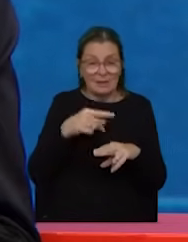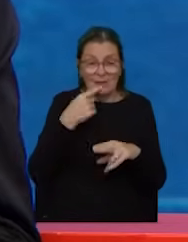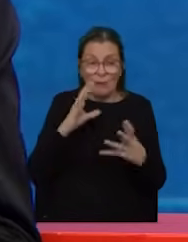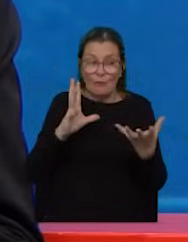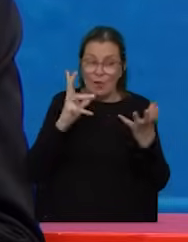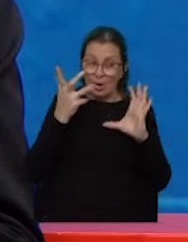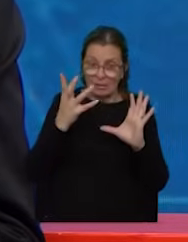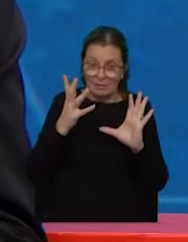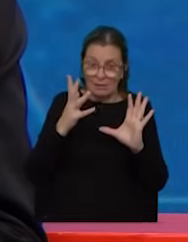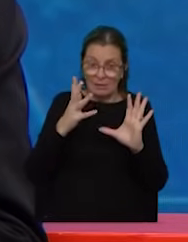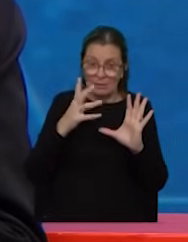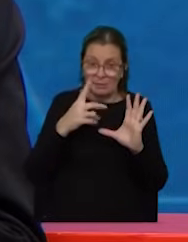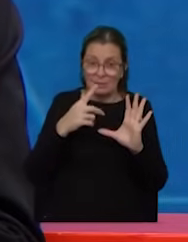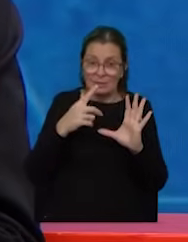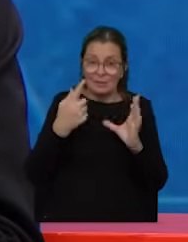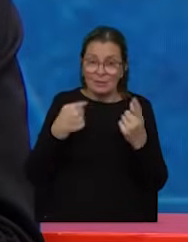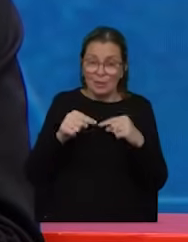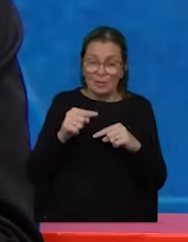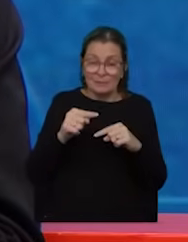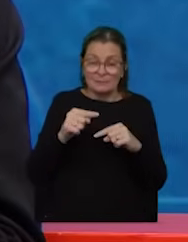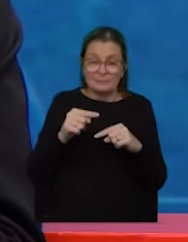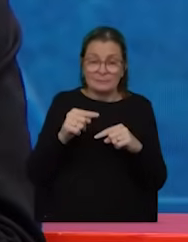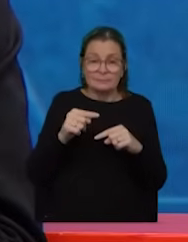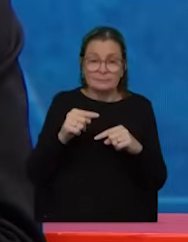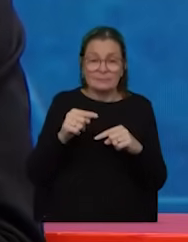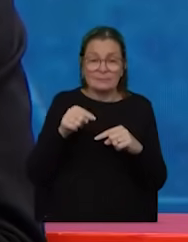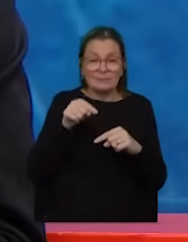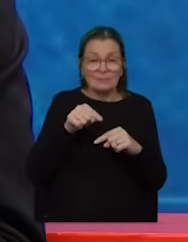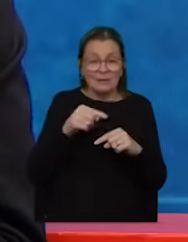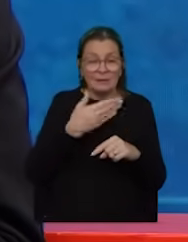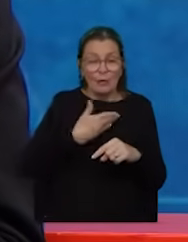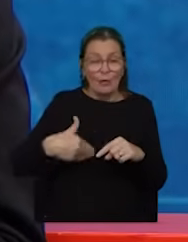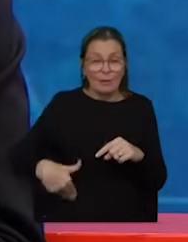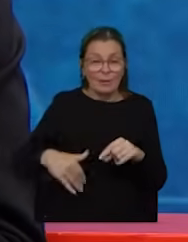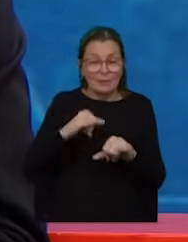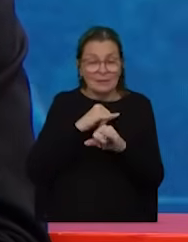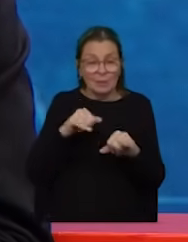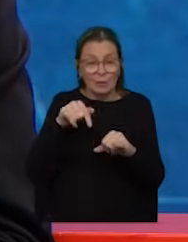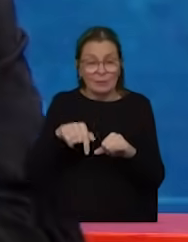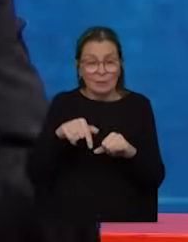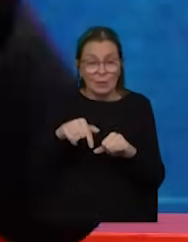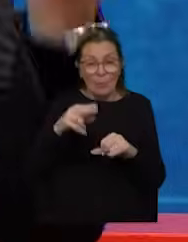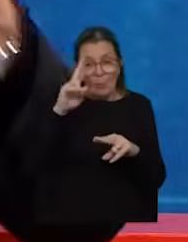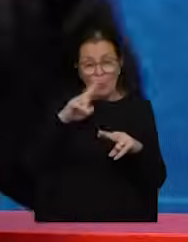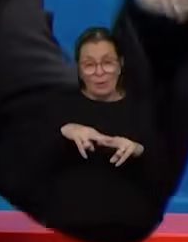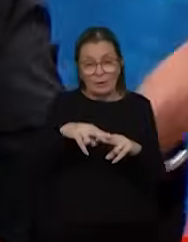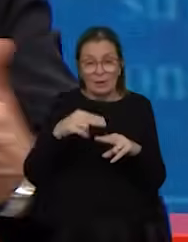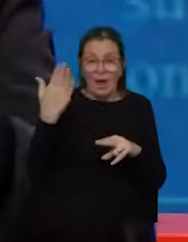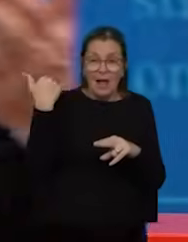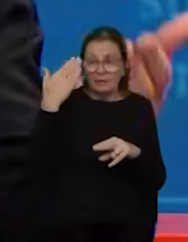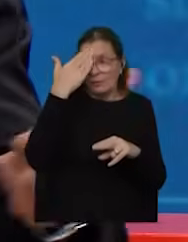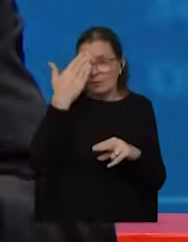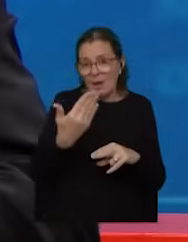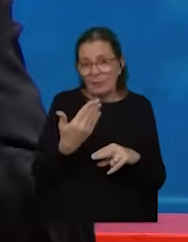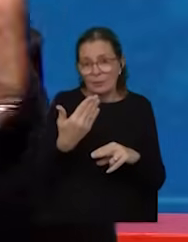violentamente Eh entonces este este gobierno va a terminar con la cantidad de muertos que tuvo el frente